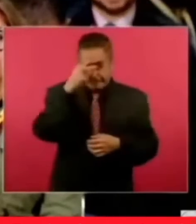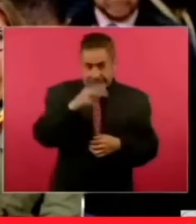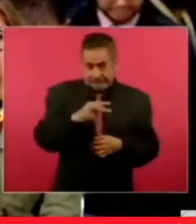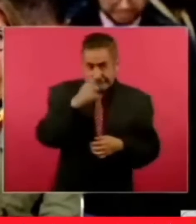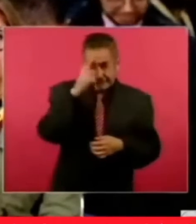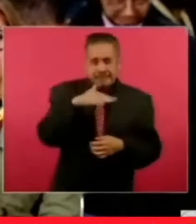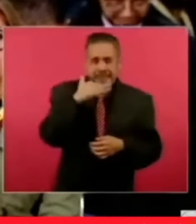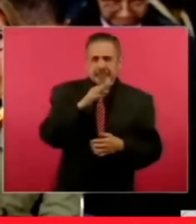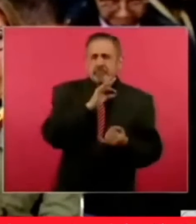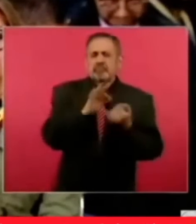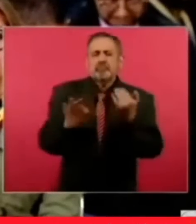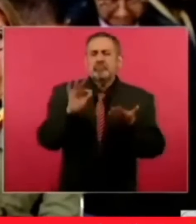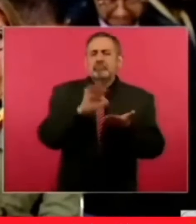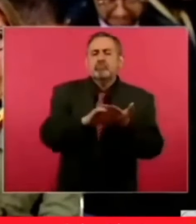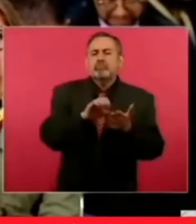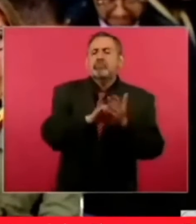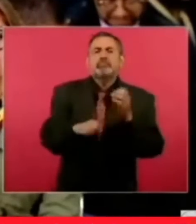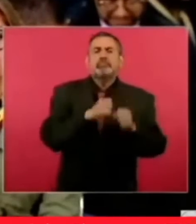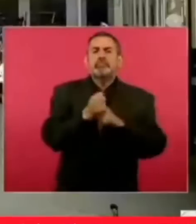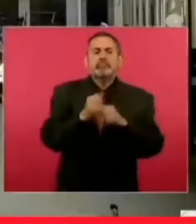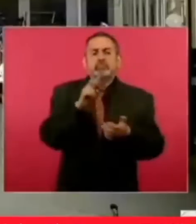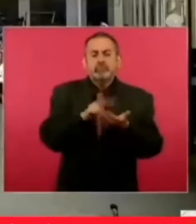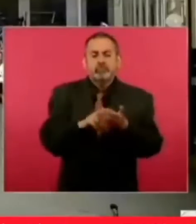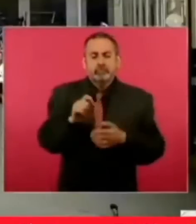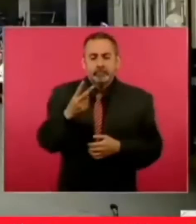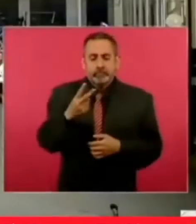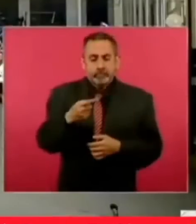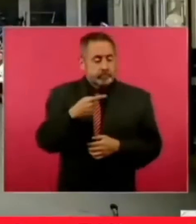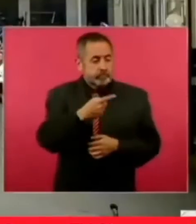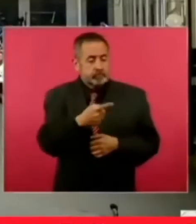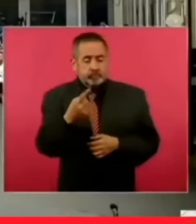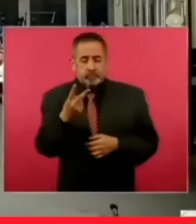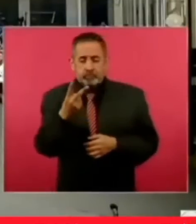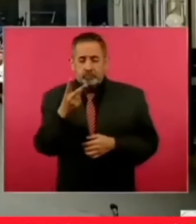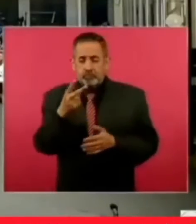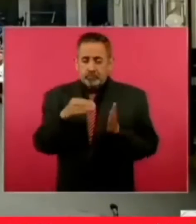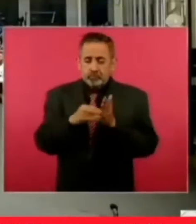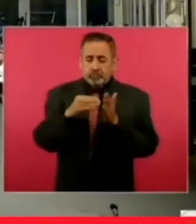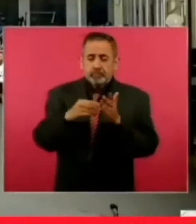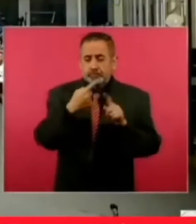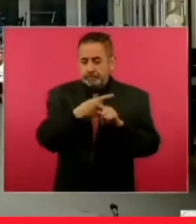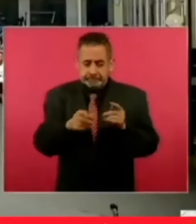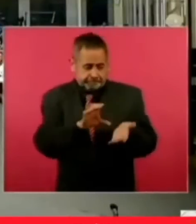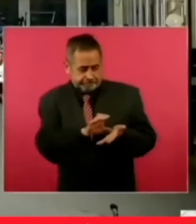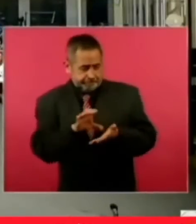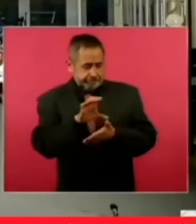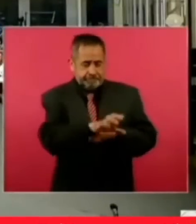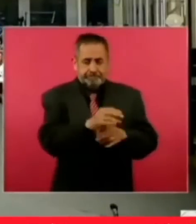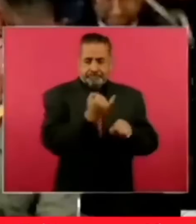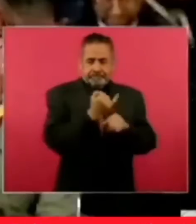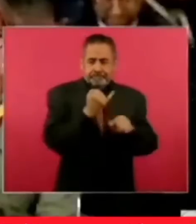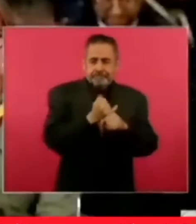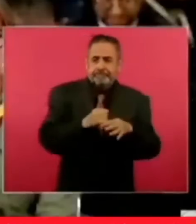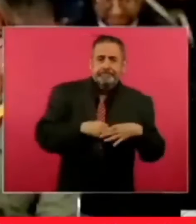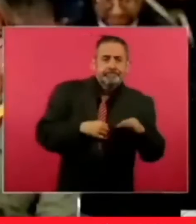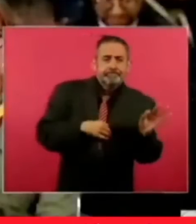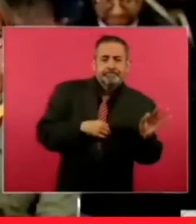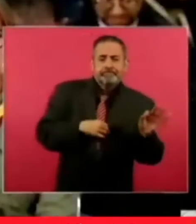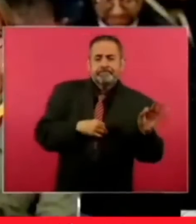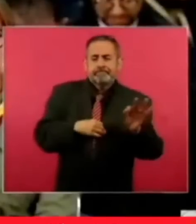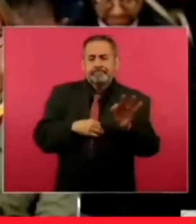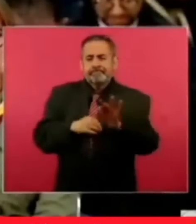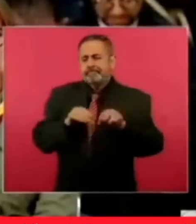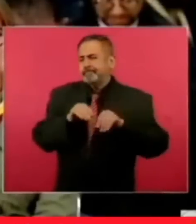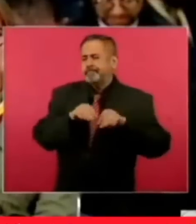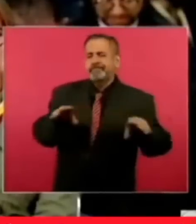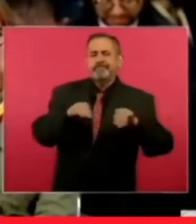para poner un último ejemplo, en 2022 destinaron más de 2,5 millones a intoxicar redes sociales con